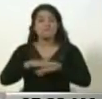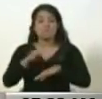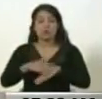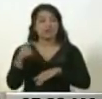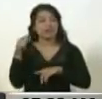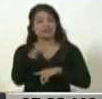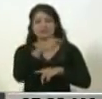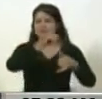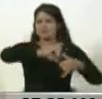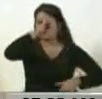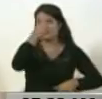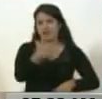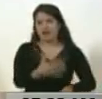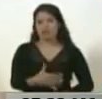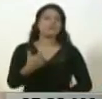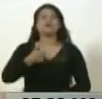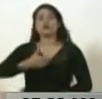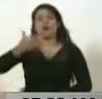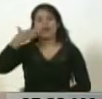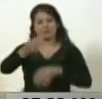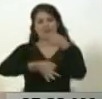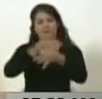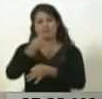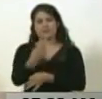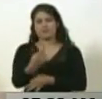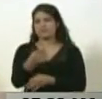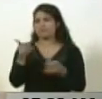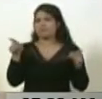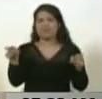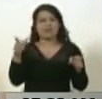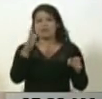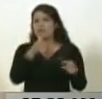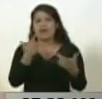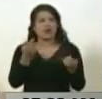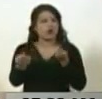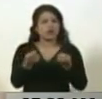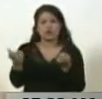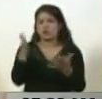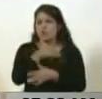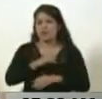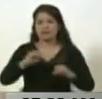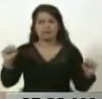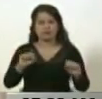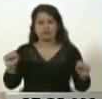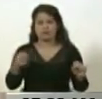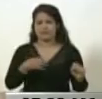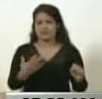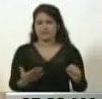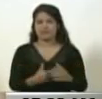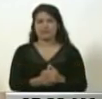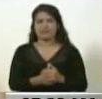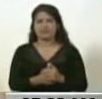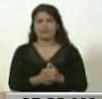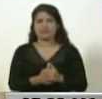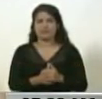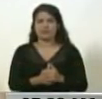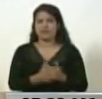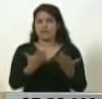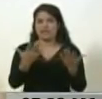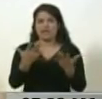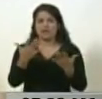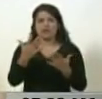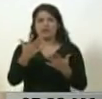sistemático que, como lo hemos señalado en otras ocasiones, no tiene ningún tipo de racionalidad económica, ni ninguna